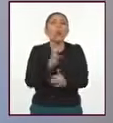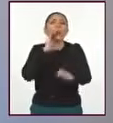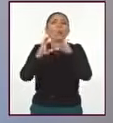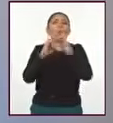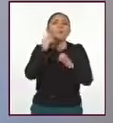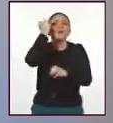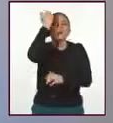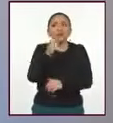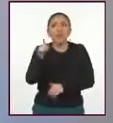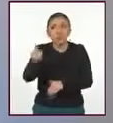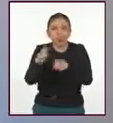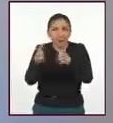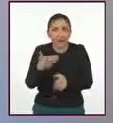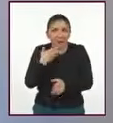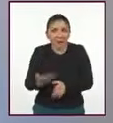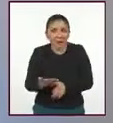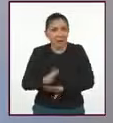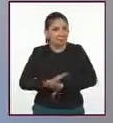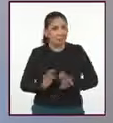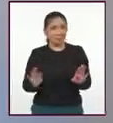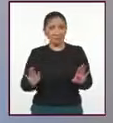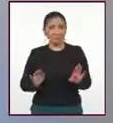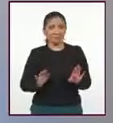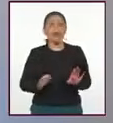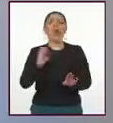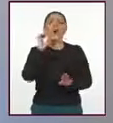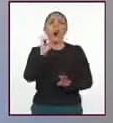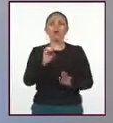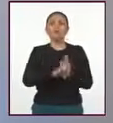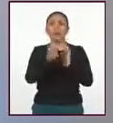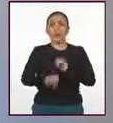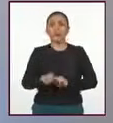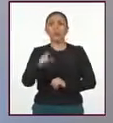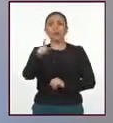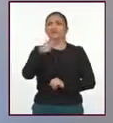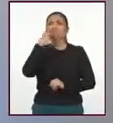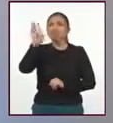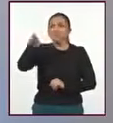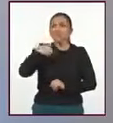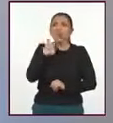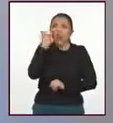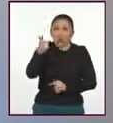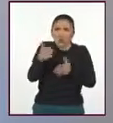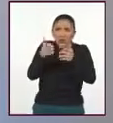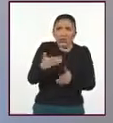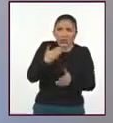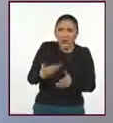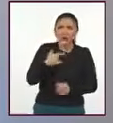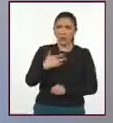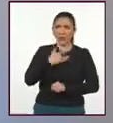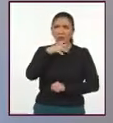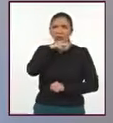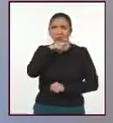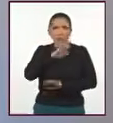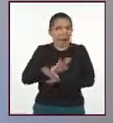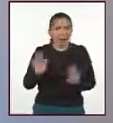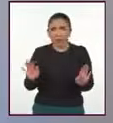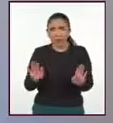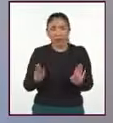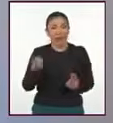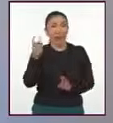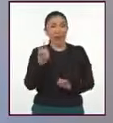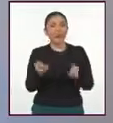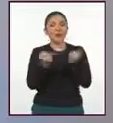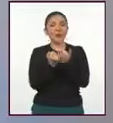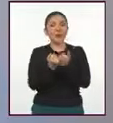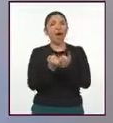quiero que estés bien. Incluso el hecho de decirle a alguien quiero que estés bien me preocupa, por eso quiero saberlo, y esto también forma parte de una